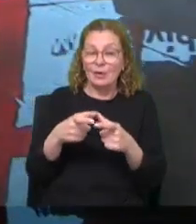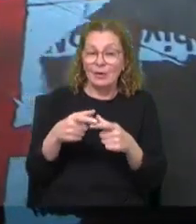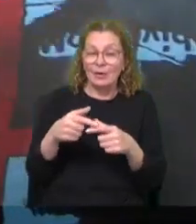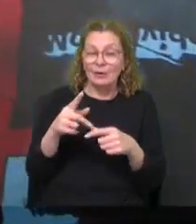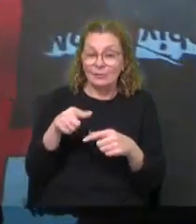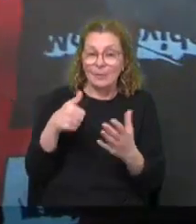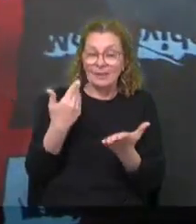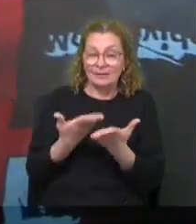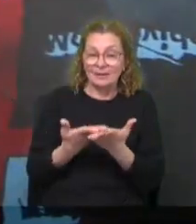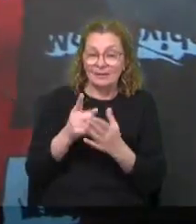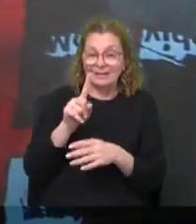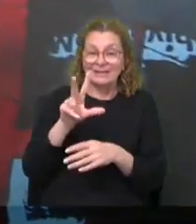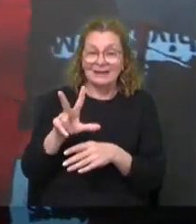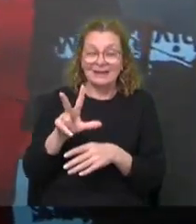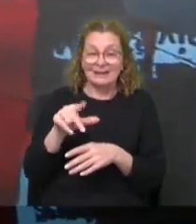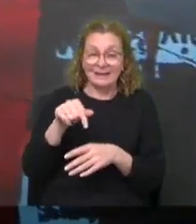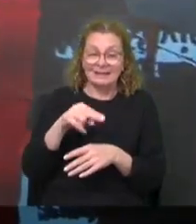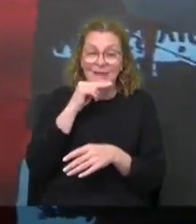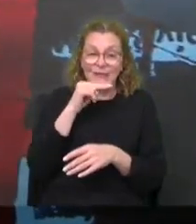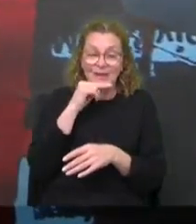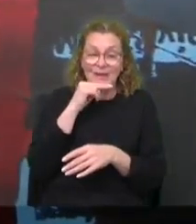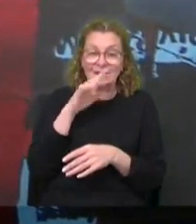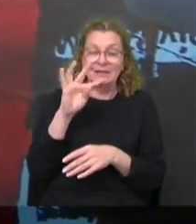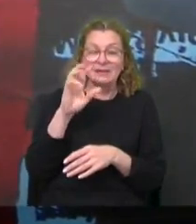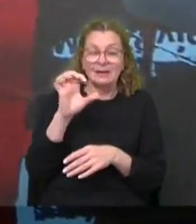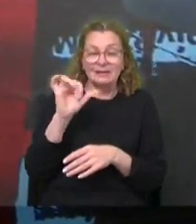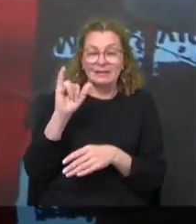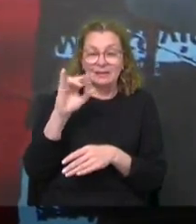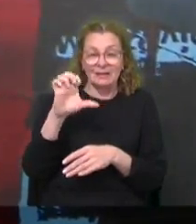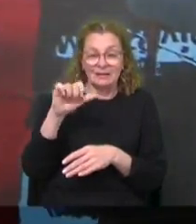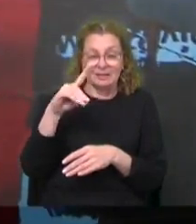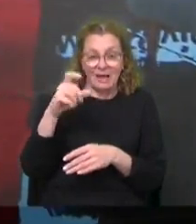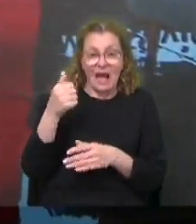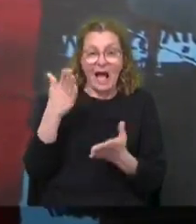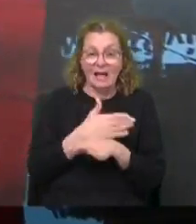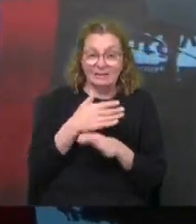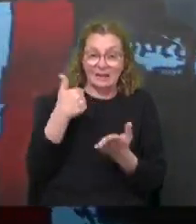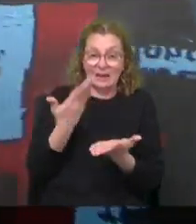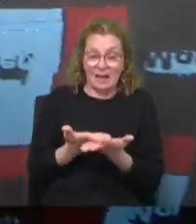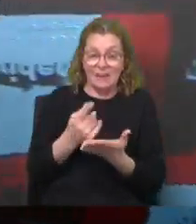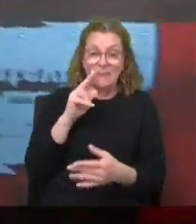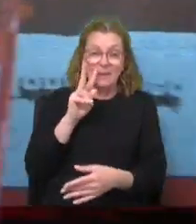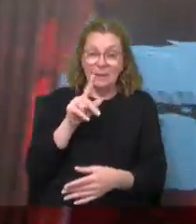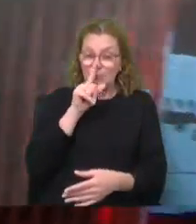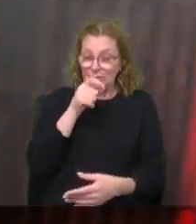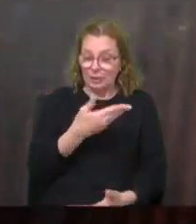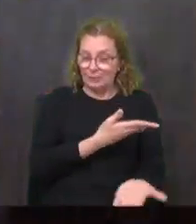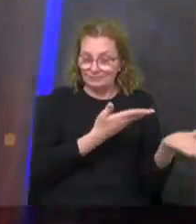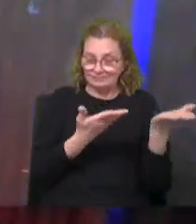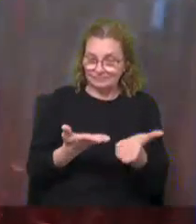estar presentando el 13, este viernes, en La Trastienda. Pero antes los tenemos acá en Mirá Montevideo. Adelante.